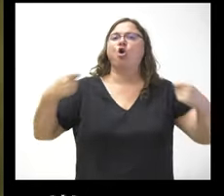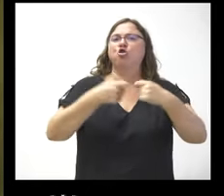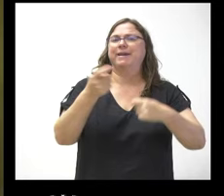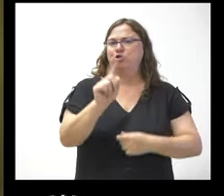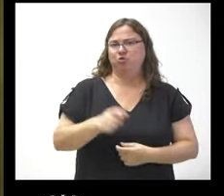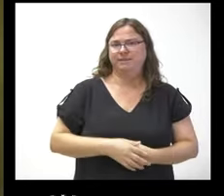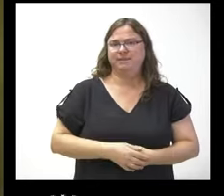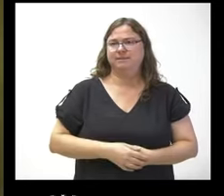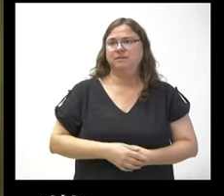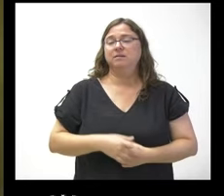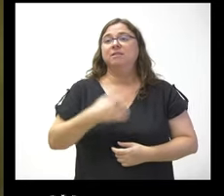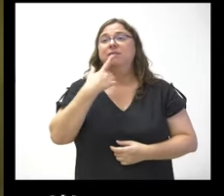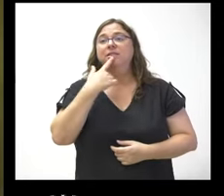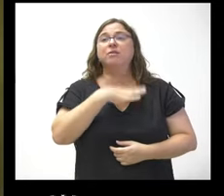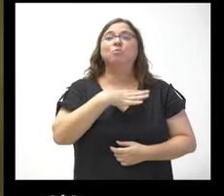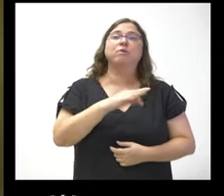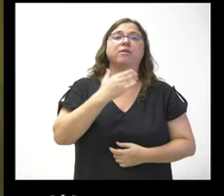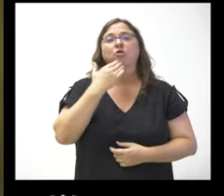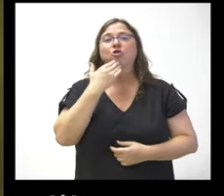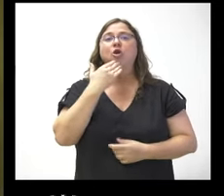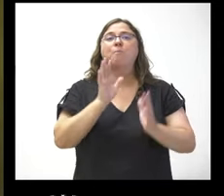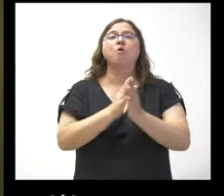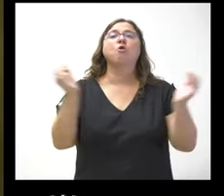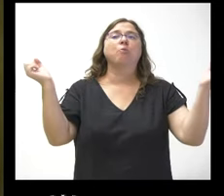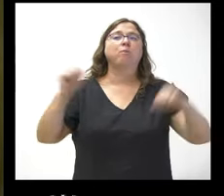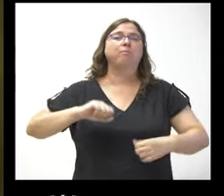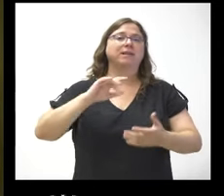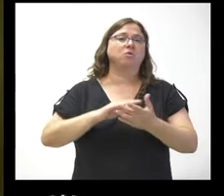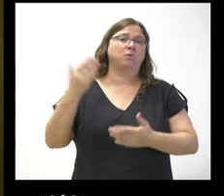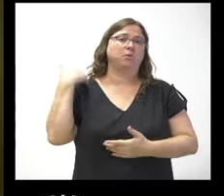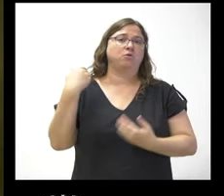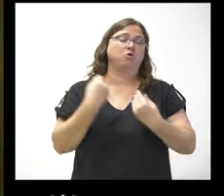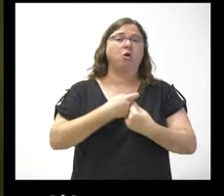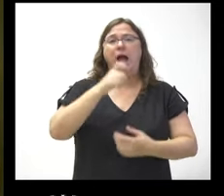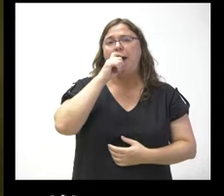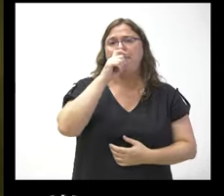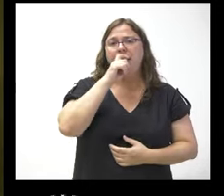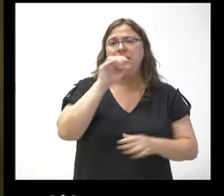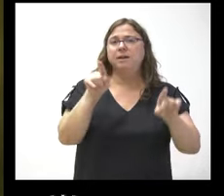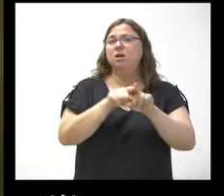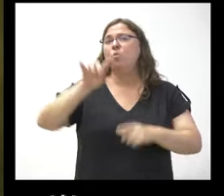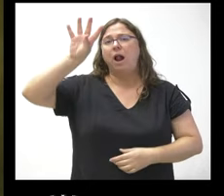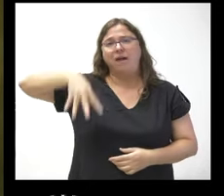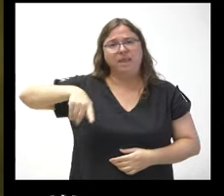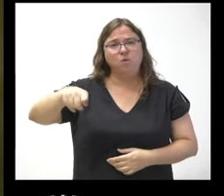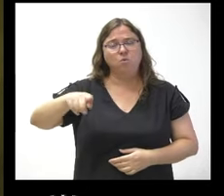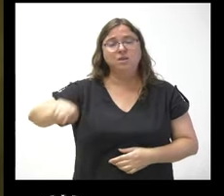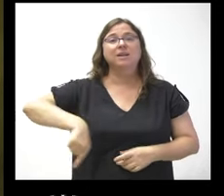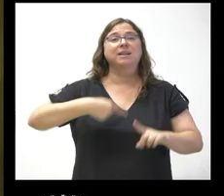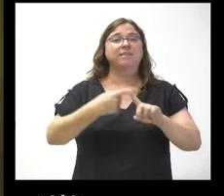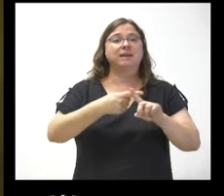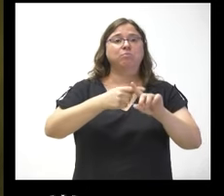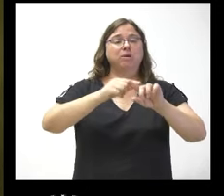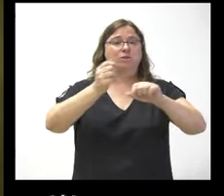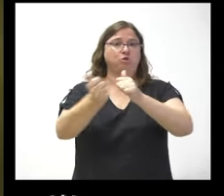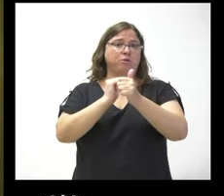dando entender por lo tanto que podría asimilarse a los pactos que en su día alcanzó el gobierno de aznar con con Cataluña y que después se generalizaron al resto de